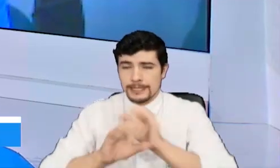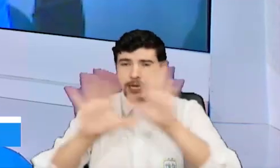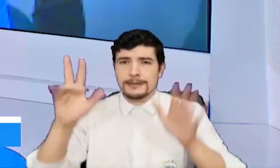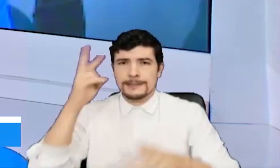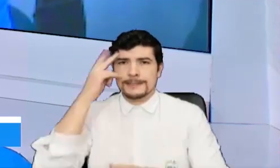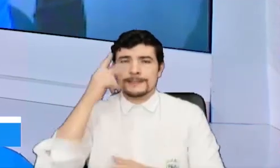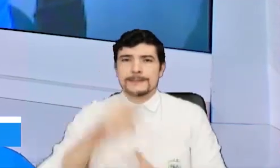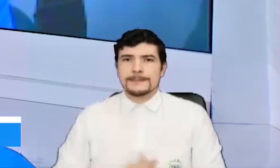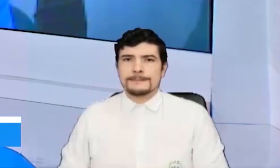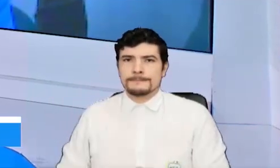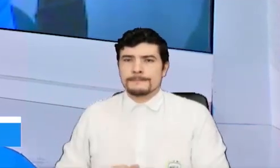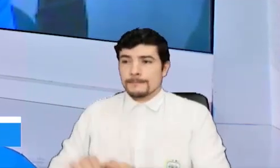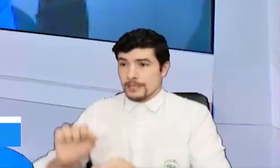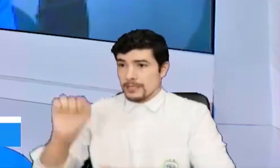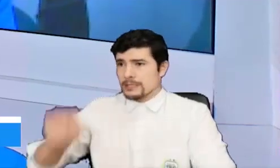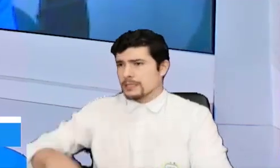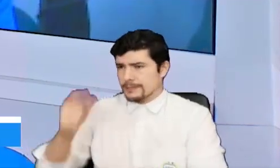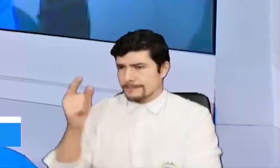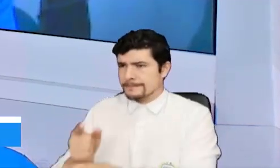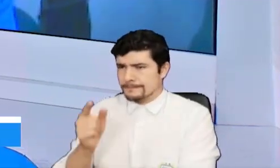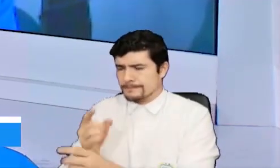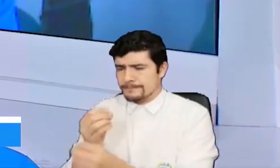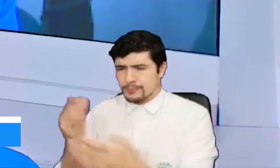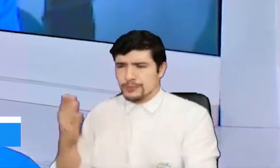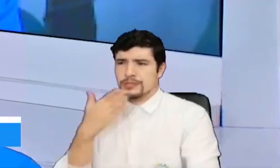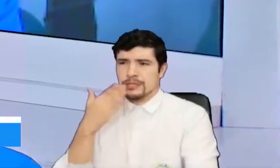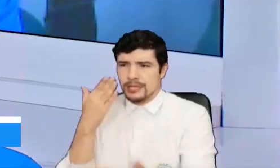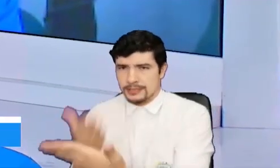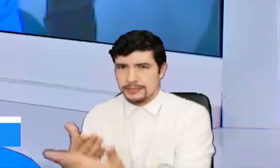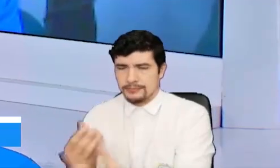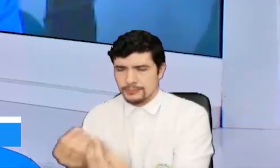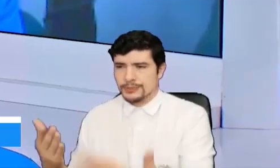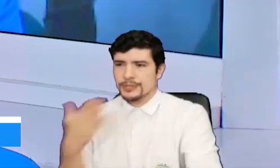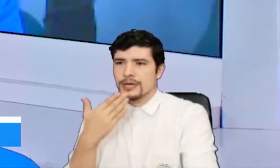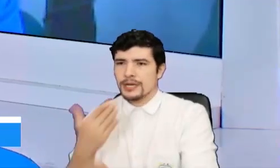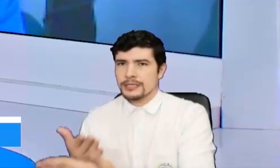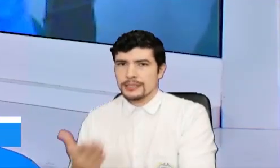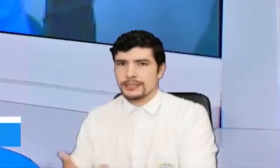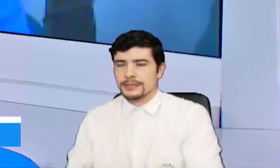gracias por acompañarnos en este espacio de Oriente Noticias. Muchas gracias a ustedes.